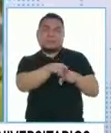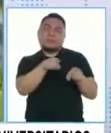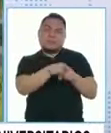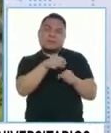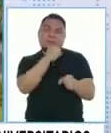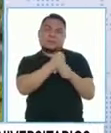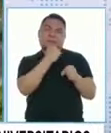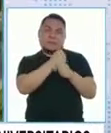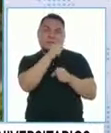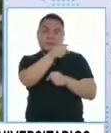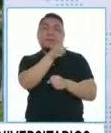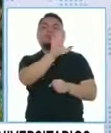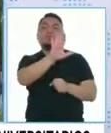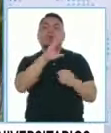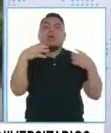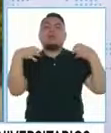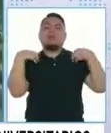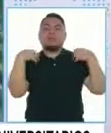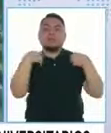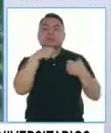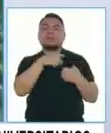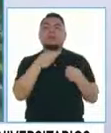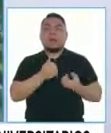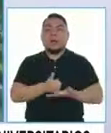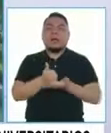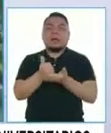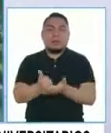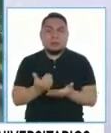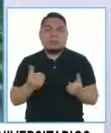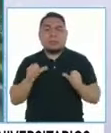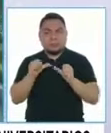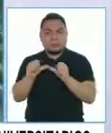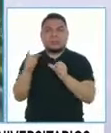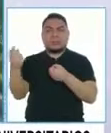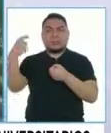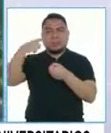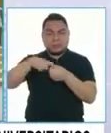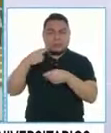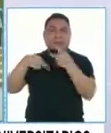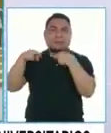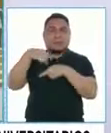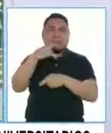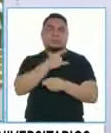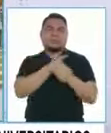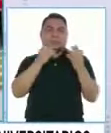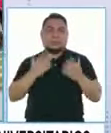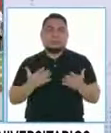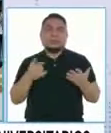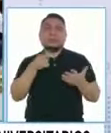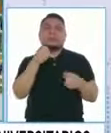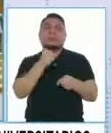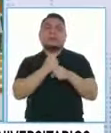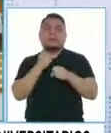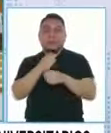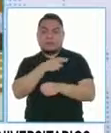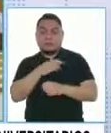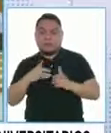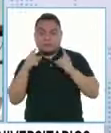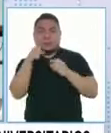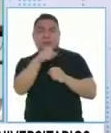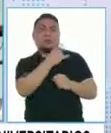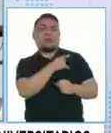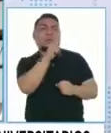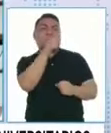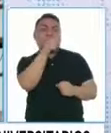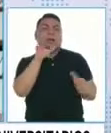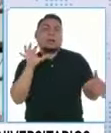bienestar puedan tomar las medidas de mitigación para el tema de la permanencia, ¿no? Entonces es un trabajo bastante articulado desde el sector